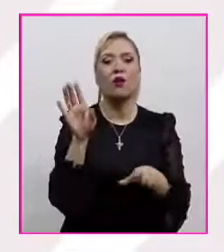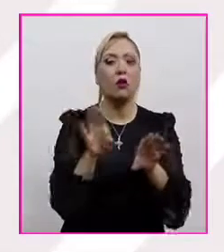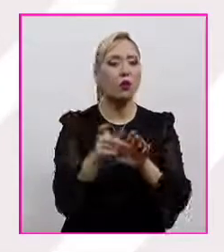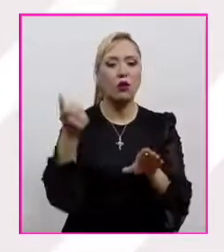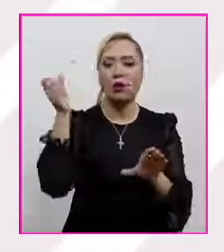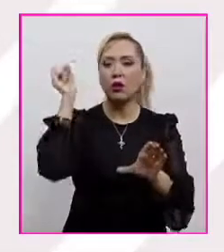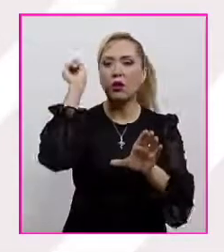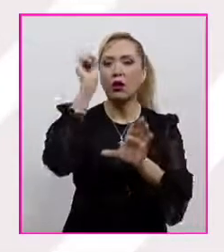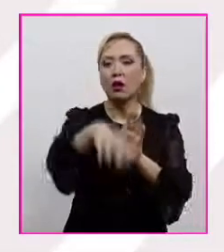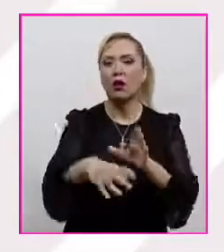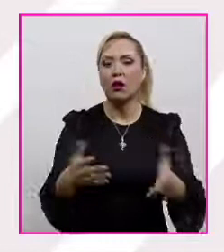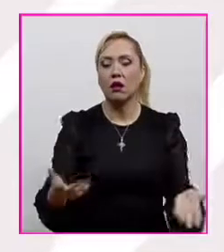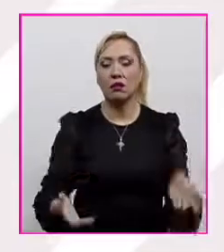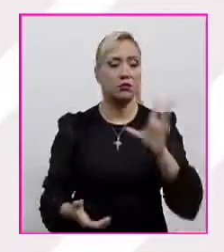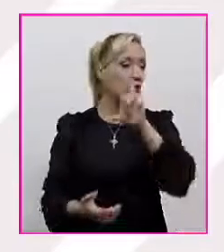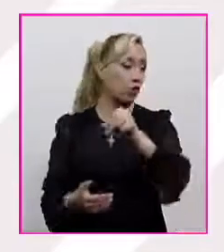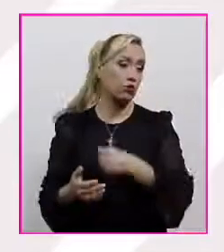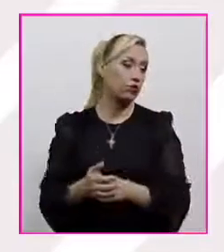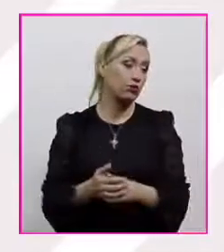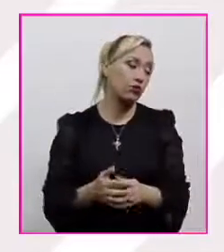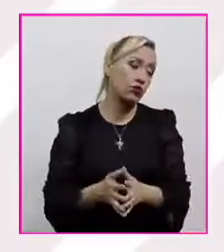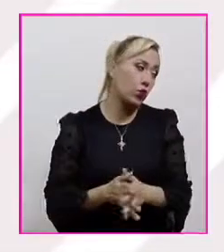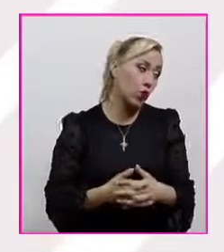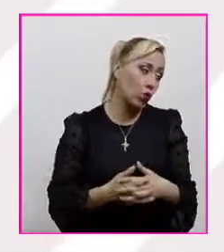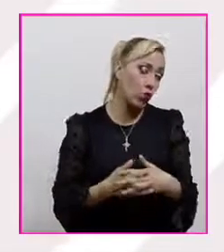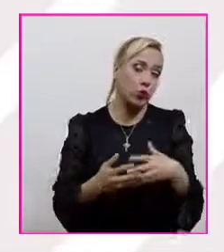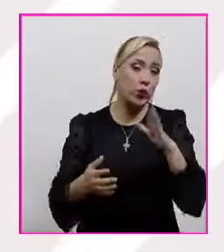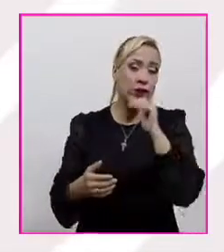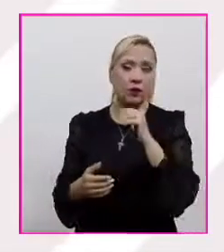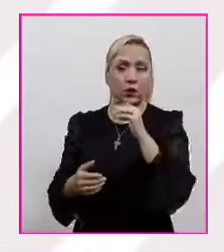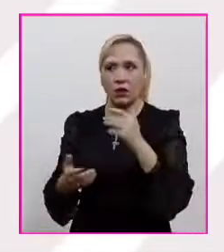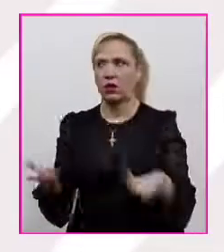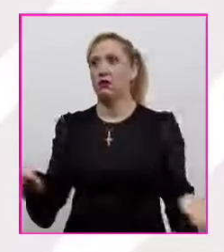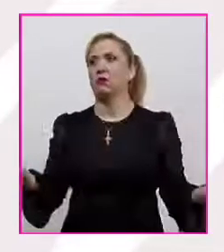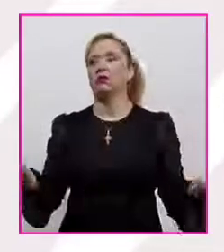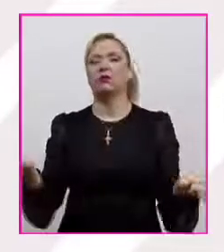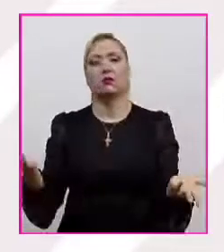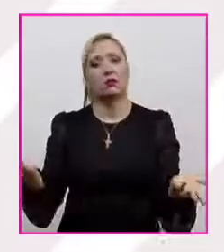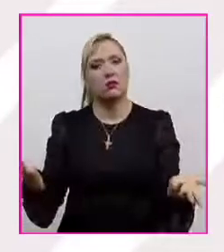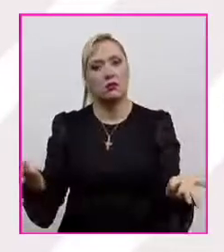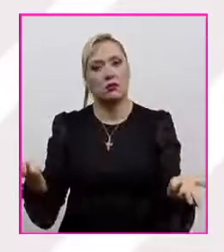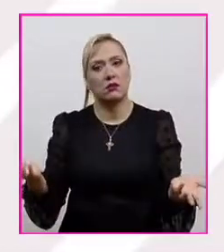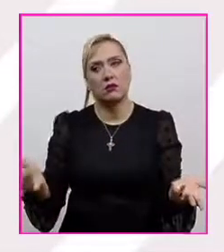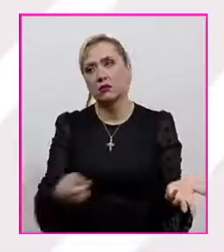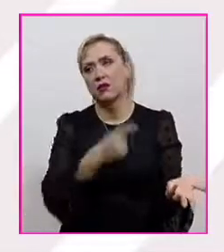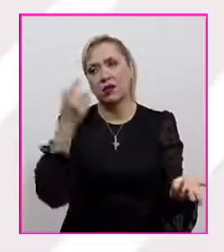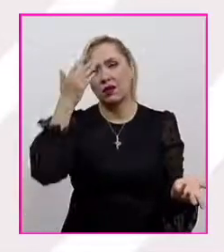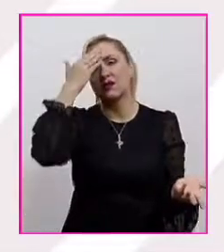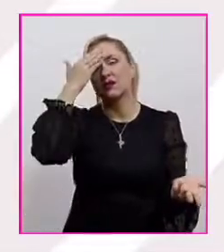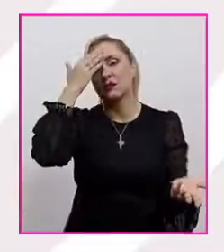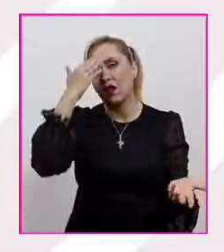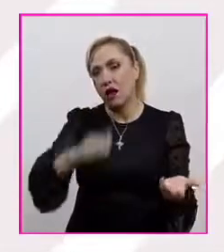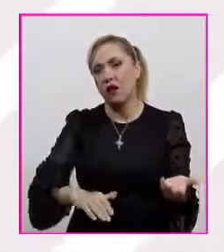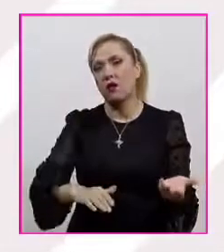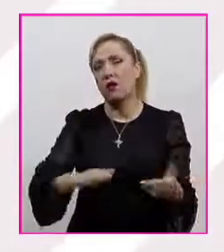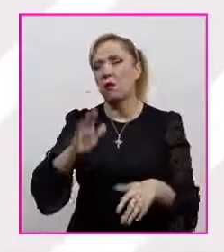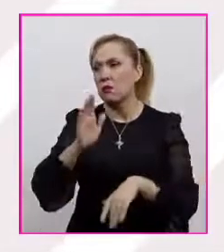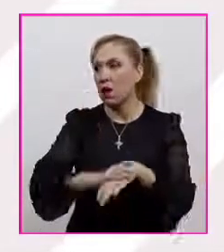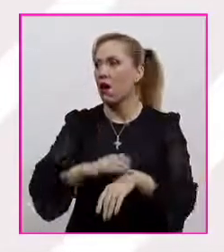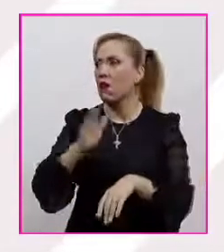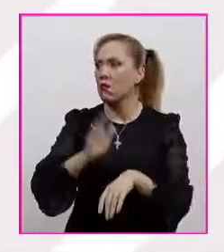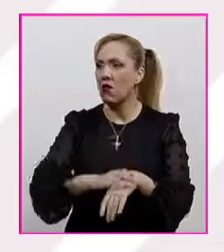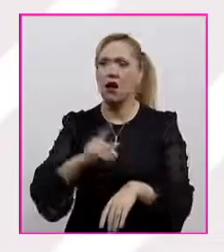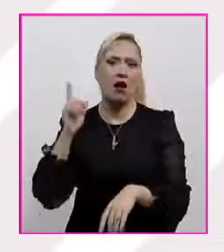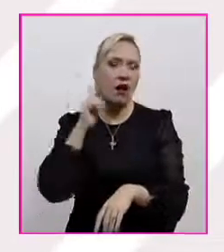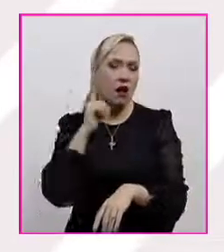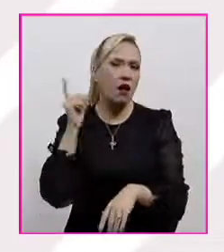nuevamente excluyéndoles de este acceso a estos servicios financieros. Es bien sabido que se han sumado en reuniones,